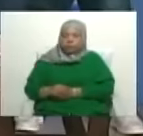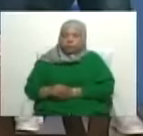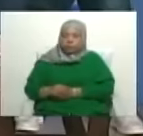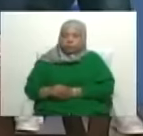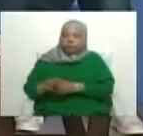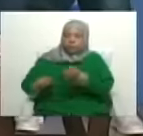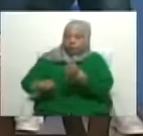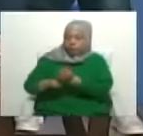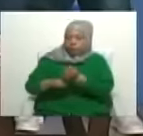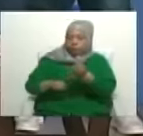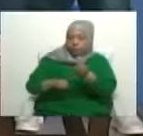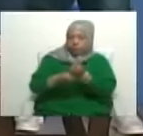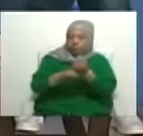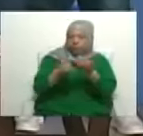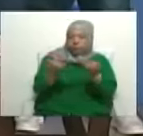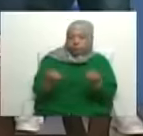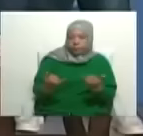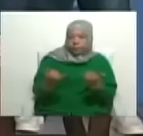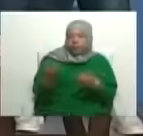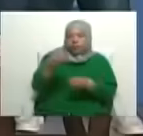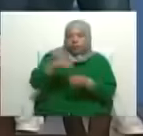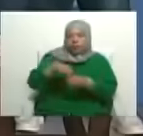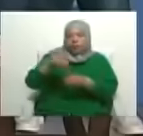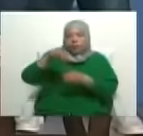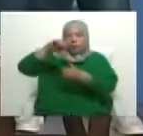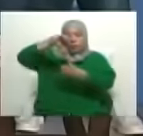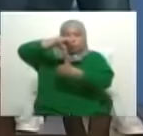con apoyo en Centroamérica,